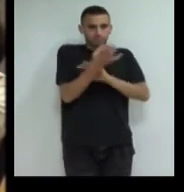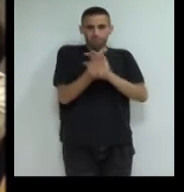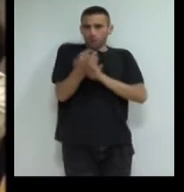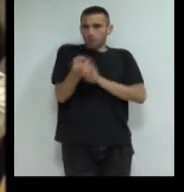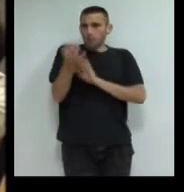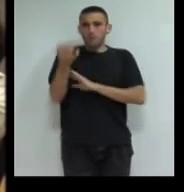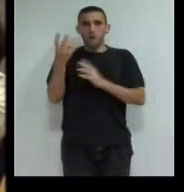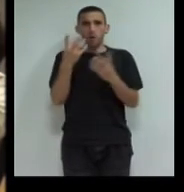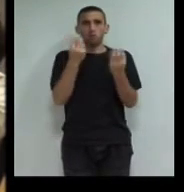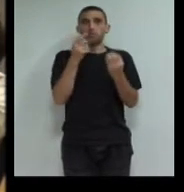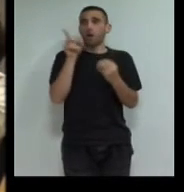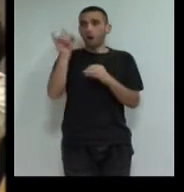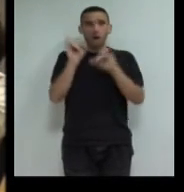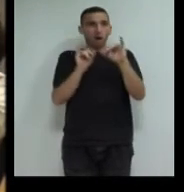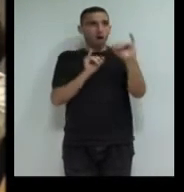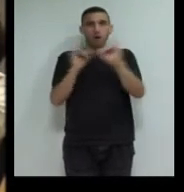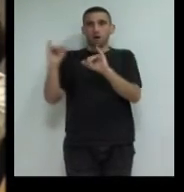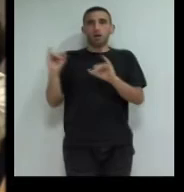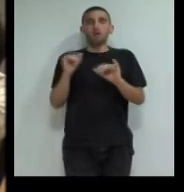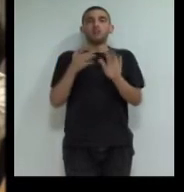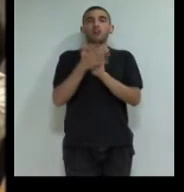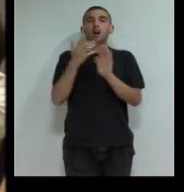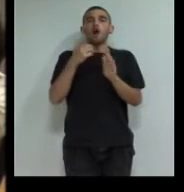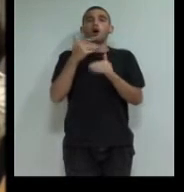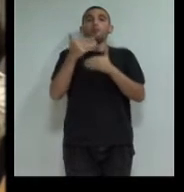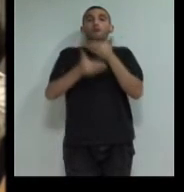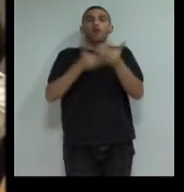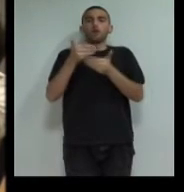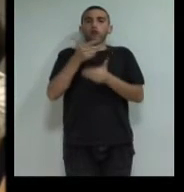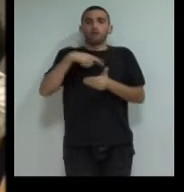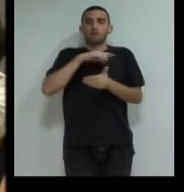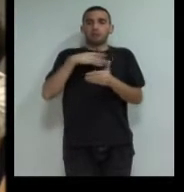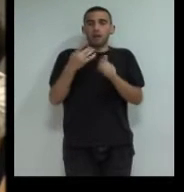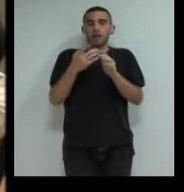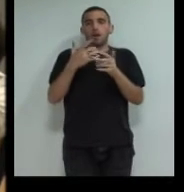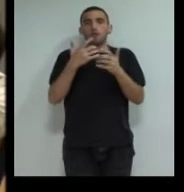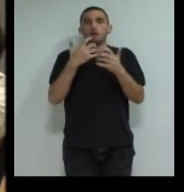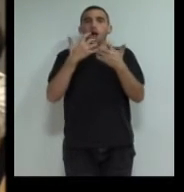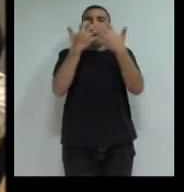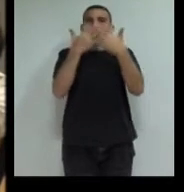otra. Estamos hablando de automatizar procesos desde el CESIA.